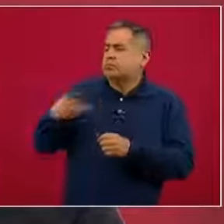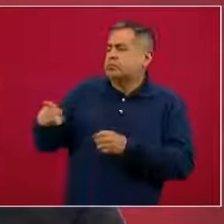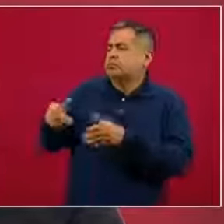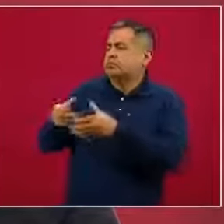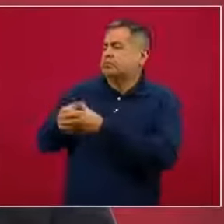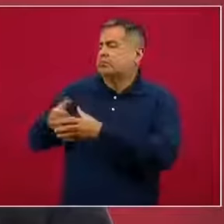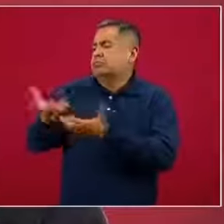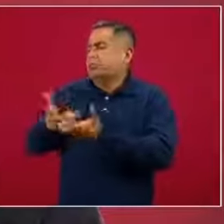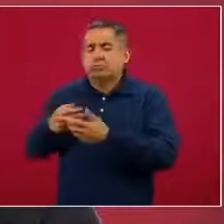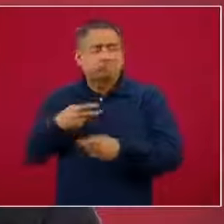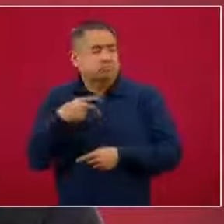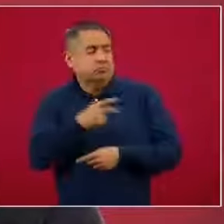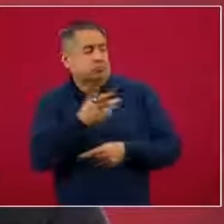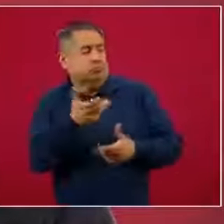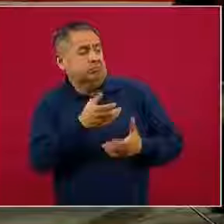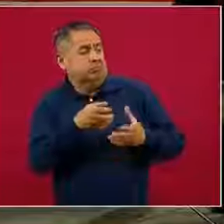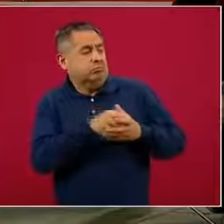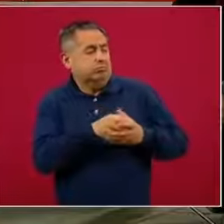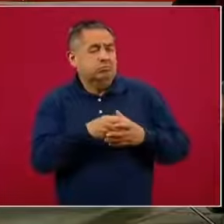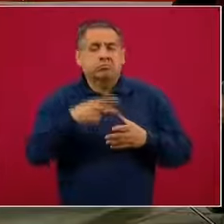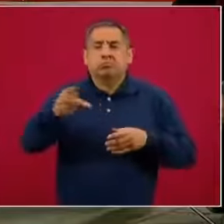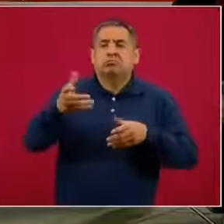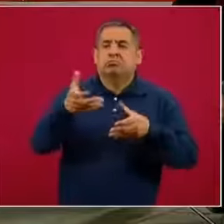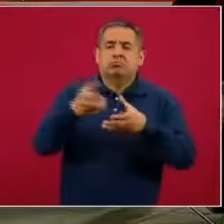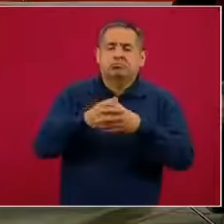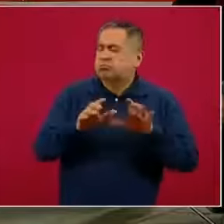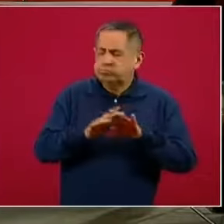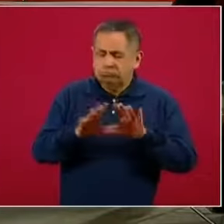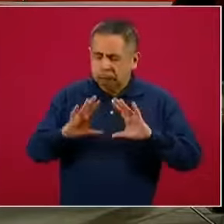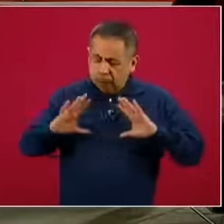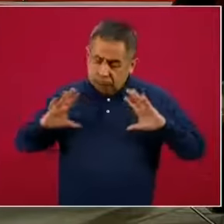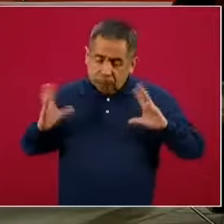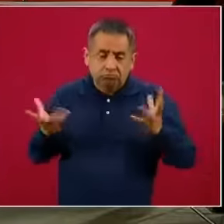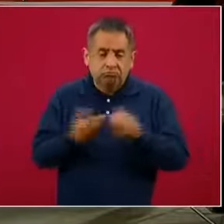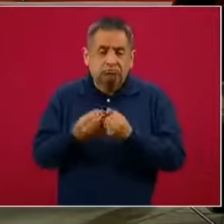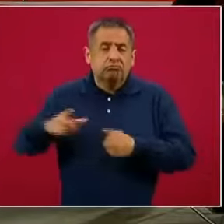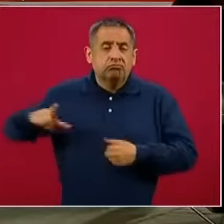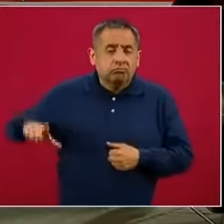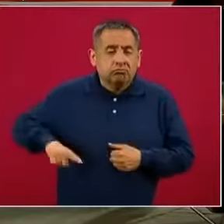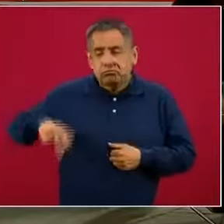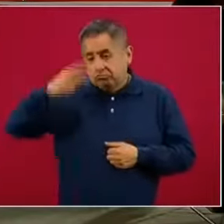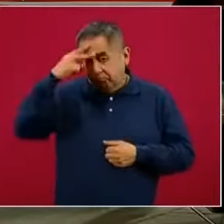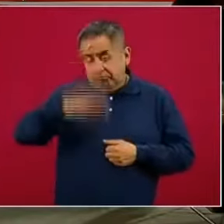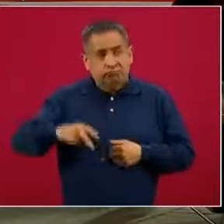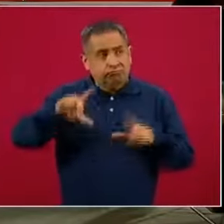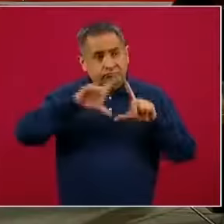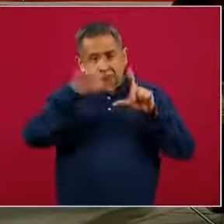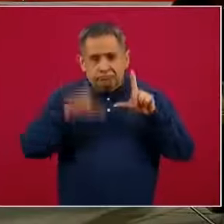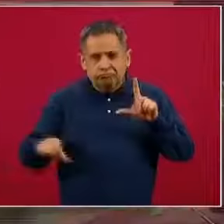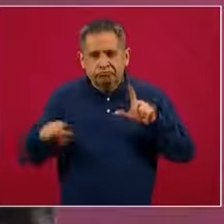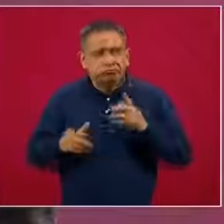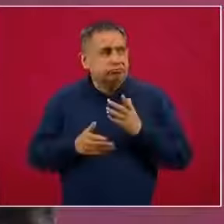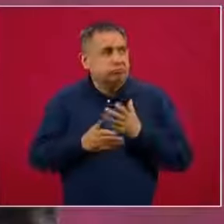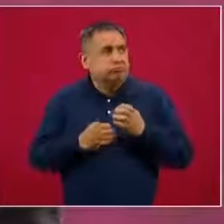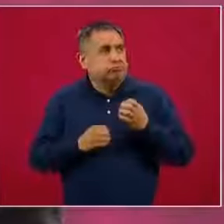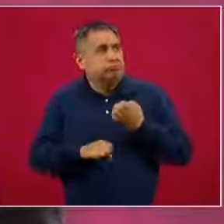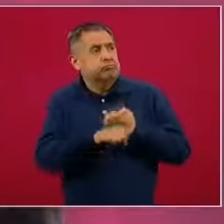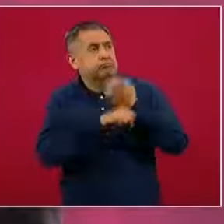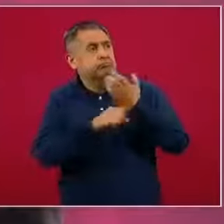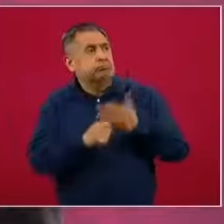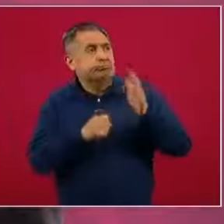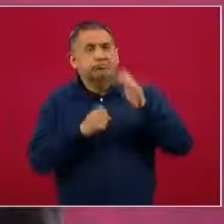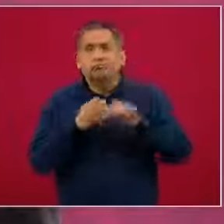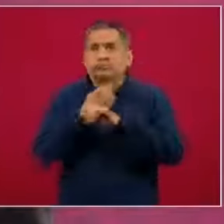un grupo, de una institución o de un gobierno estatal y el otro y el otro y el